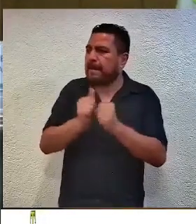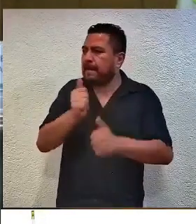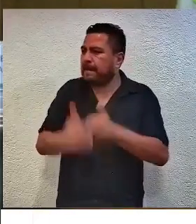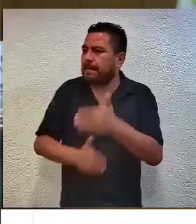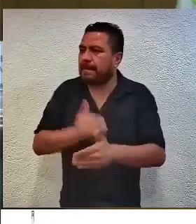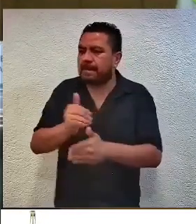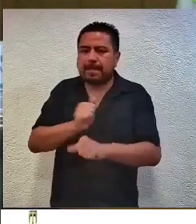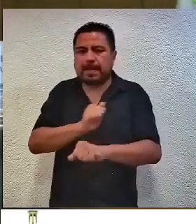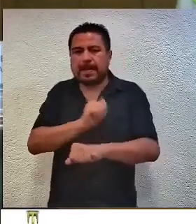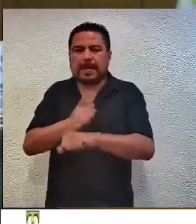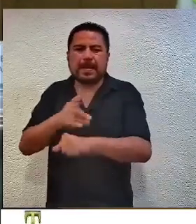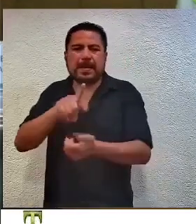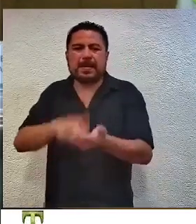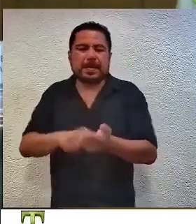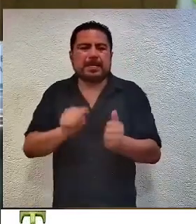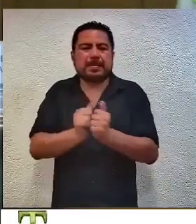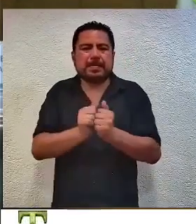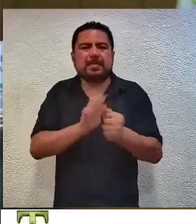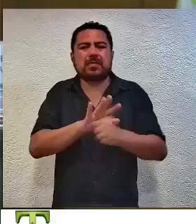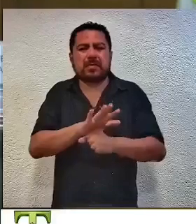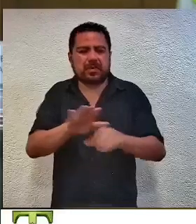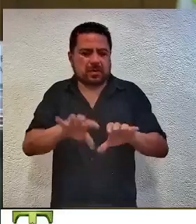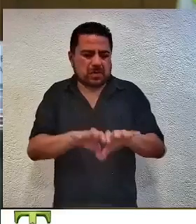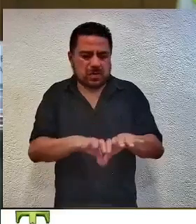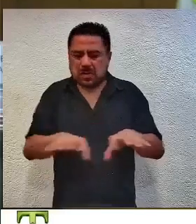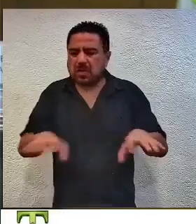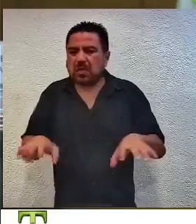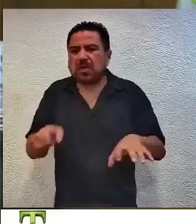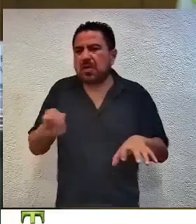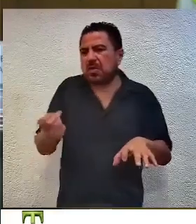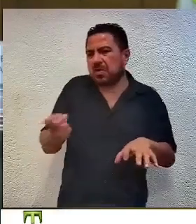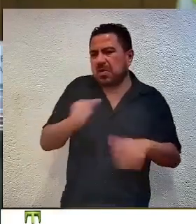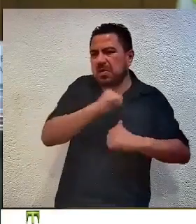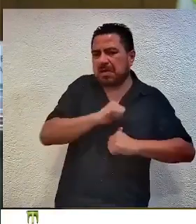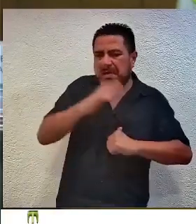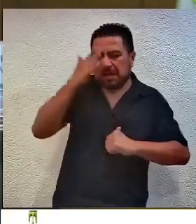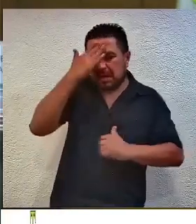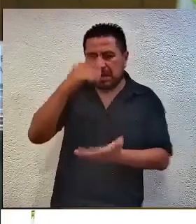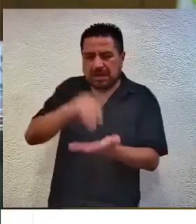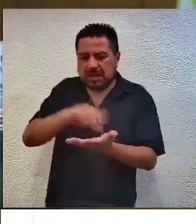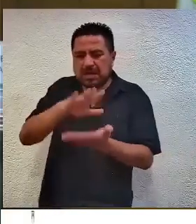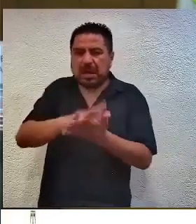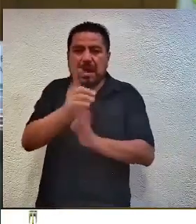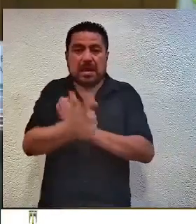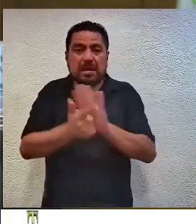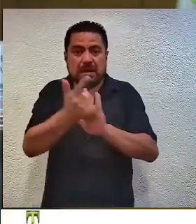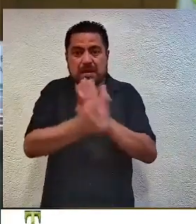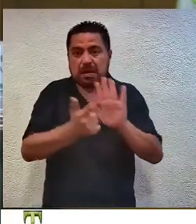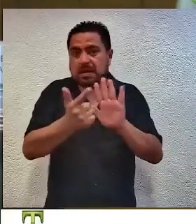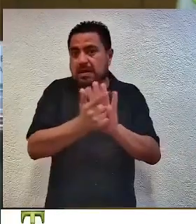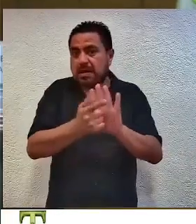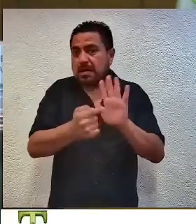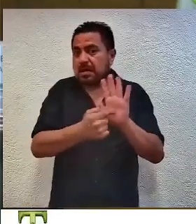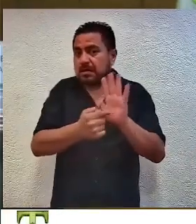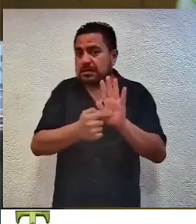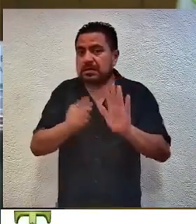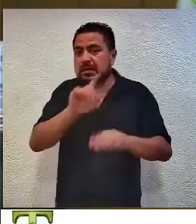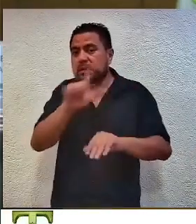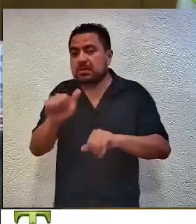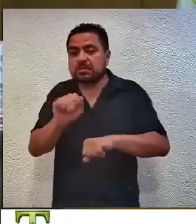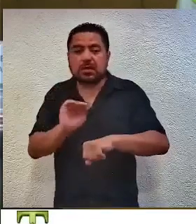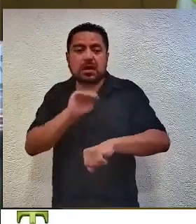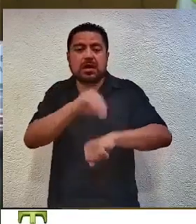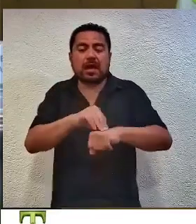especiales sancionadores con base en la división de competencias establecida en la ley, aplicando este criterio